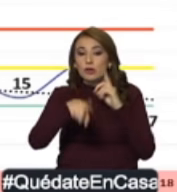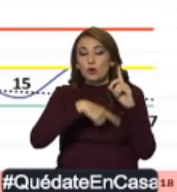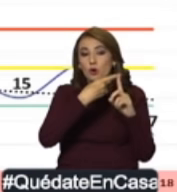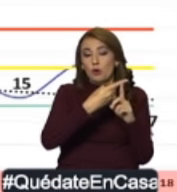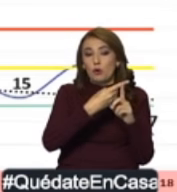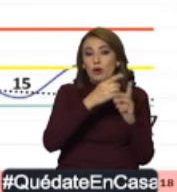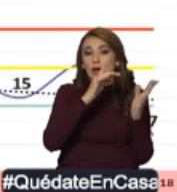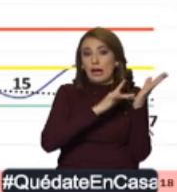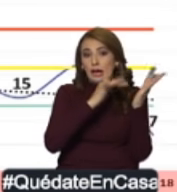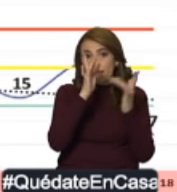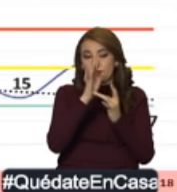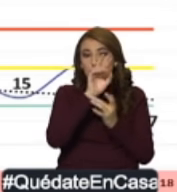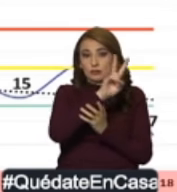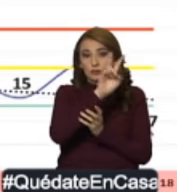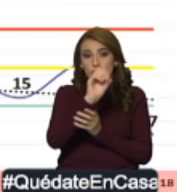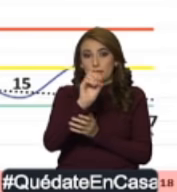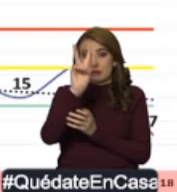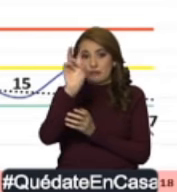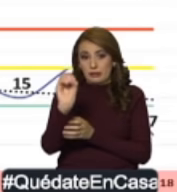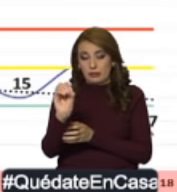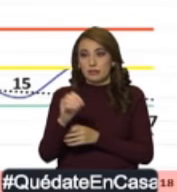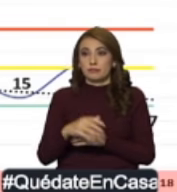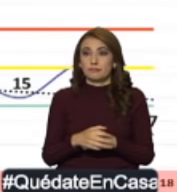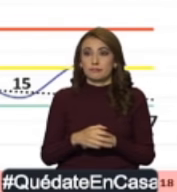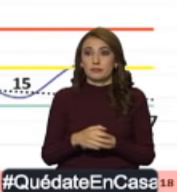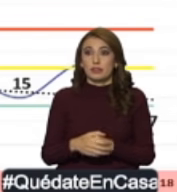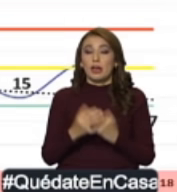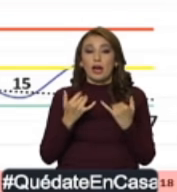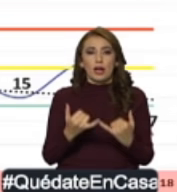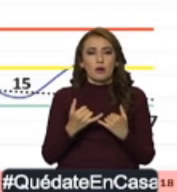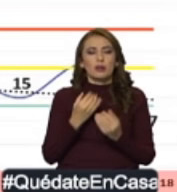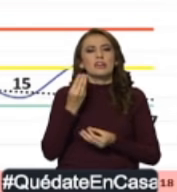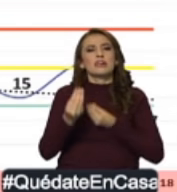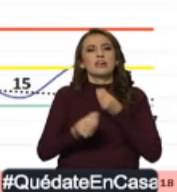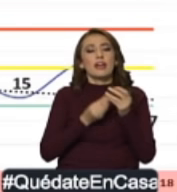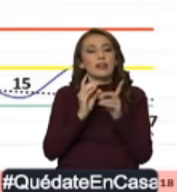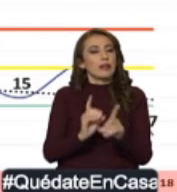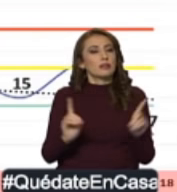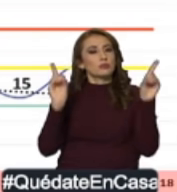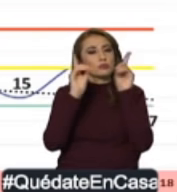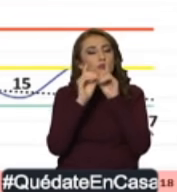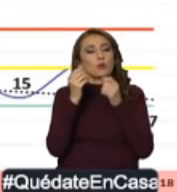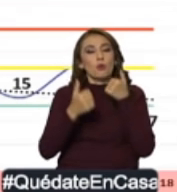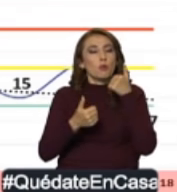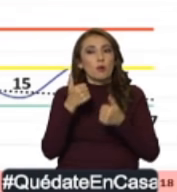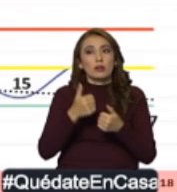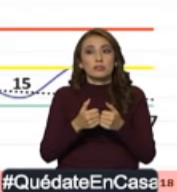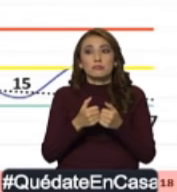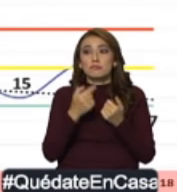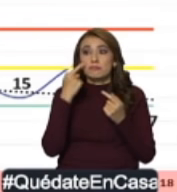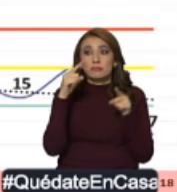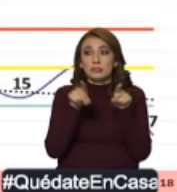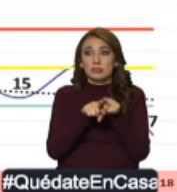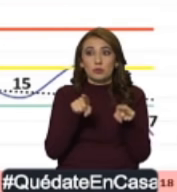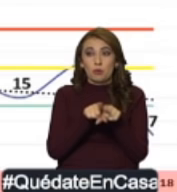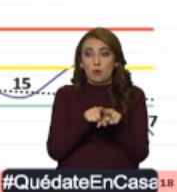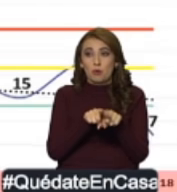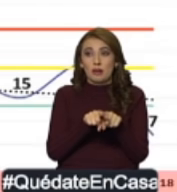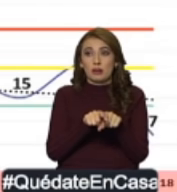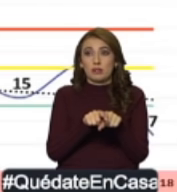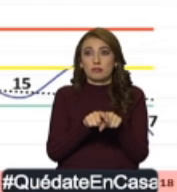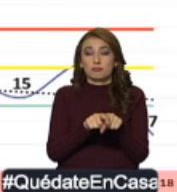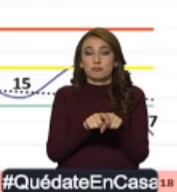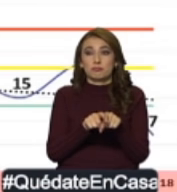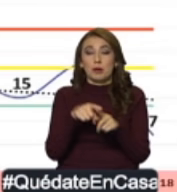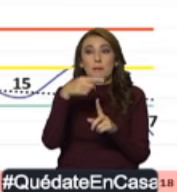del 2020. Lo que hemos observado básicamente es que los promedios se mantienen. El promedio mensual